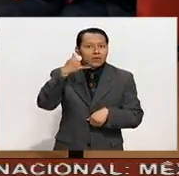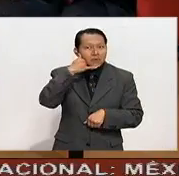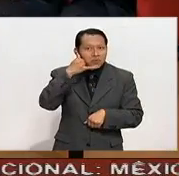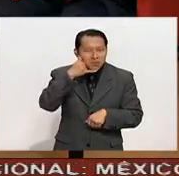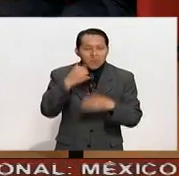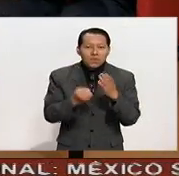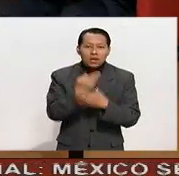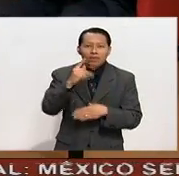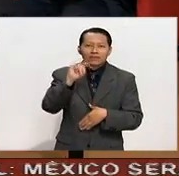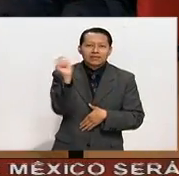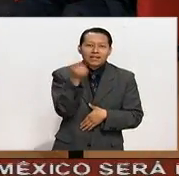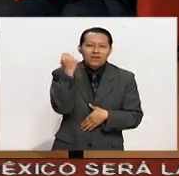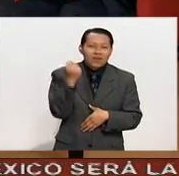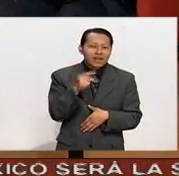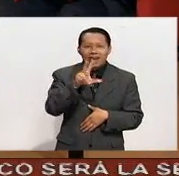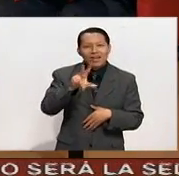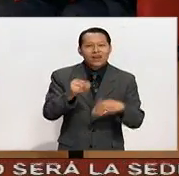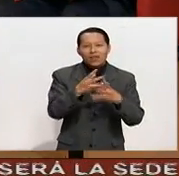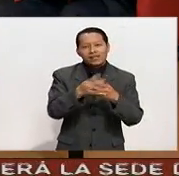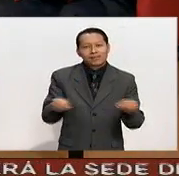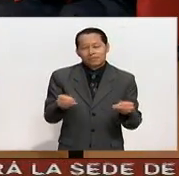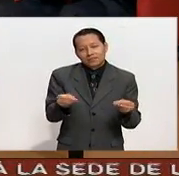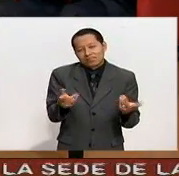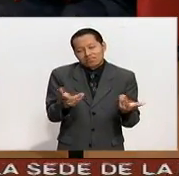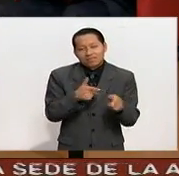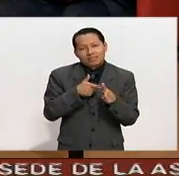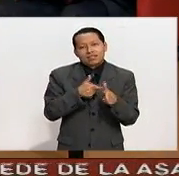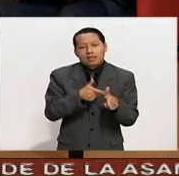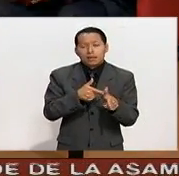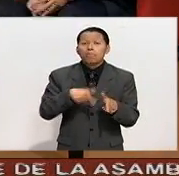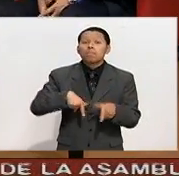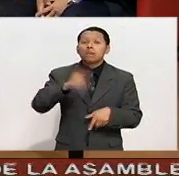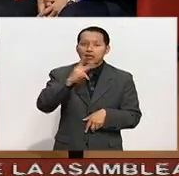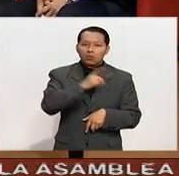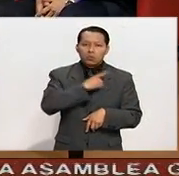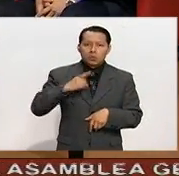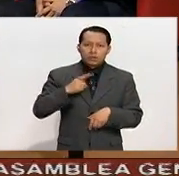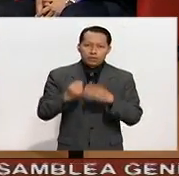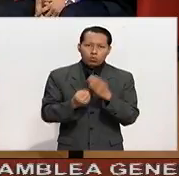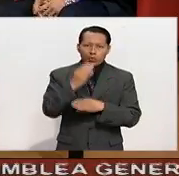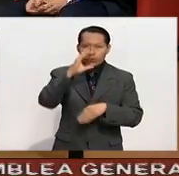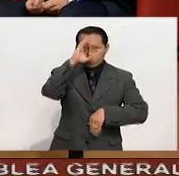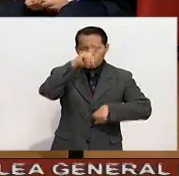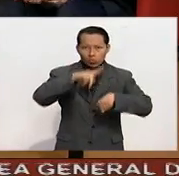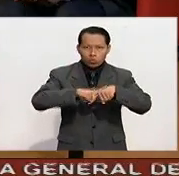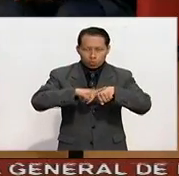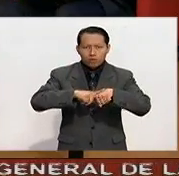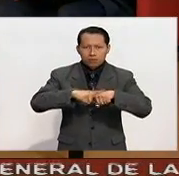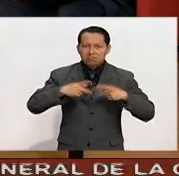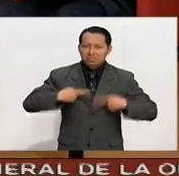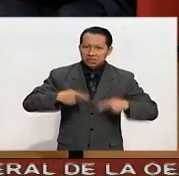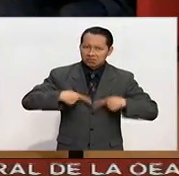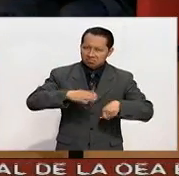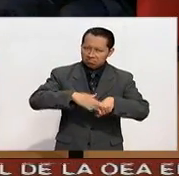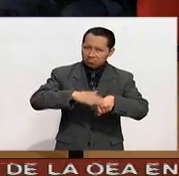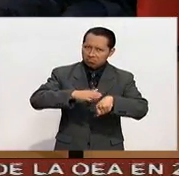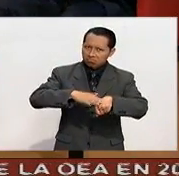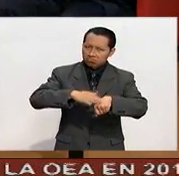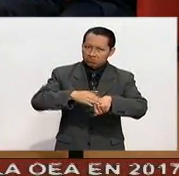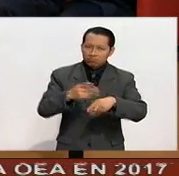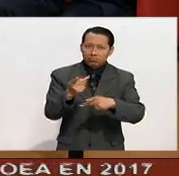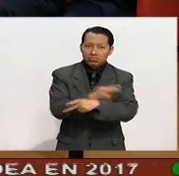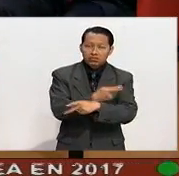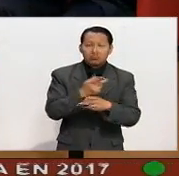nuevas tecnologías pues ya no van a desaparecer, pero sí tiene que aparecer una cultura, una concientización de que pues esto